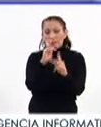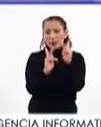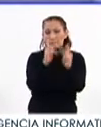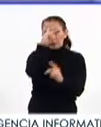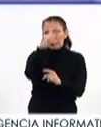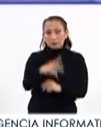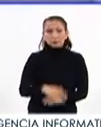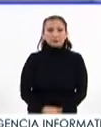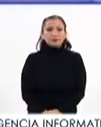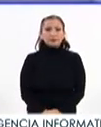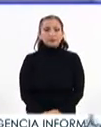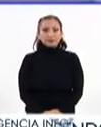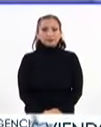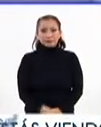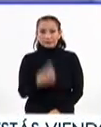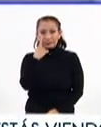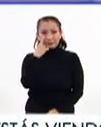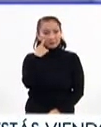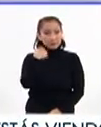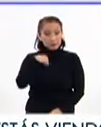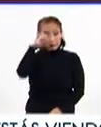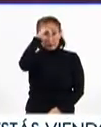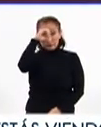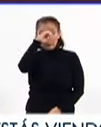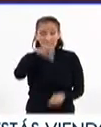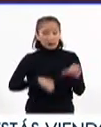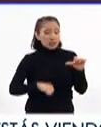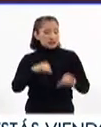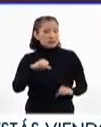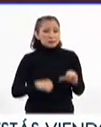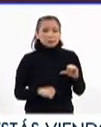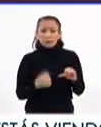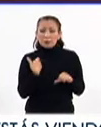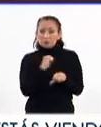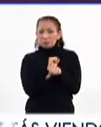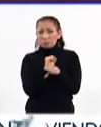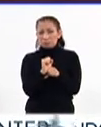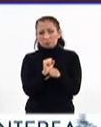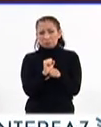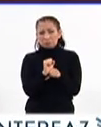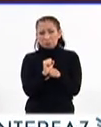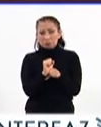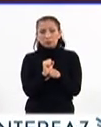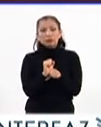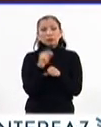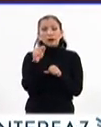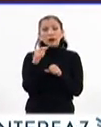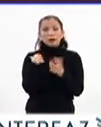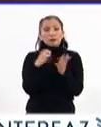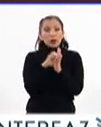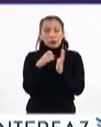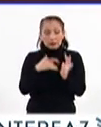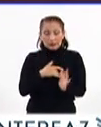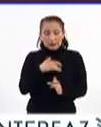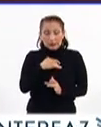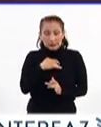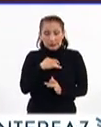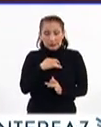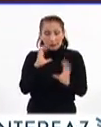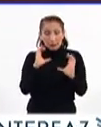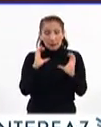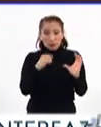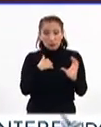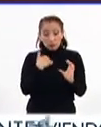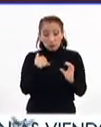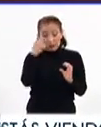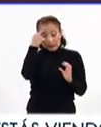en México? Mira, desde mi punto de vista son acciones bastante básicas, de sentido común, pero como